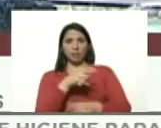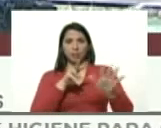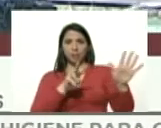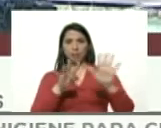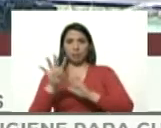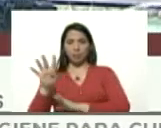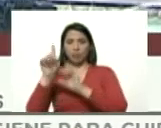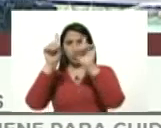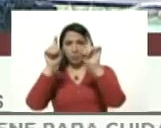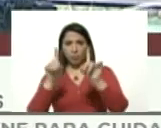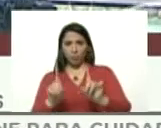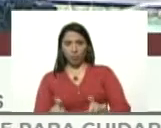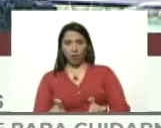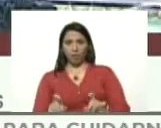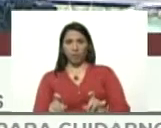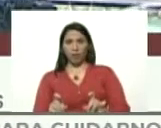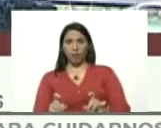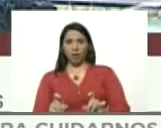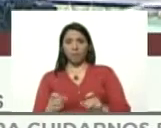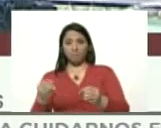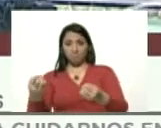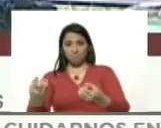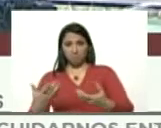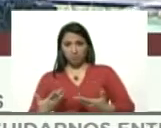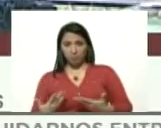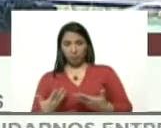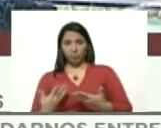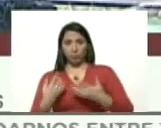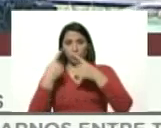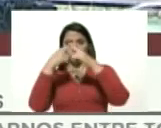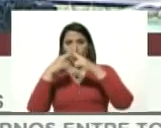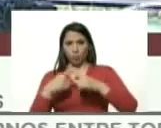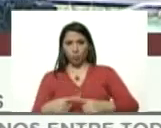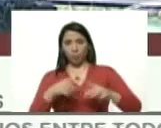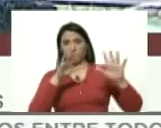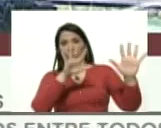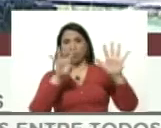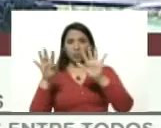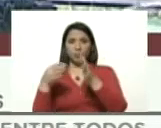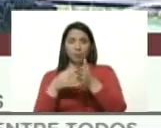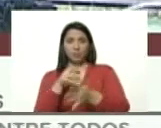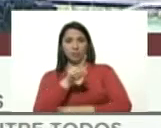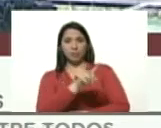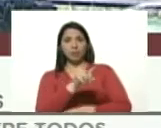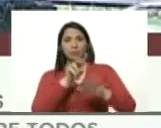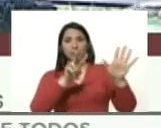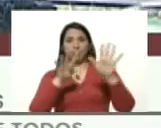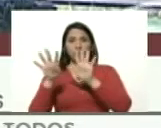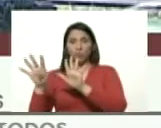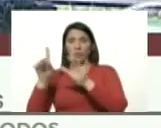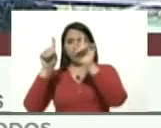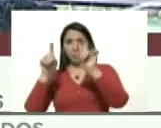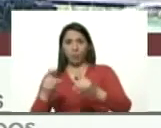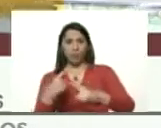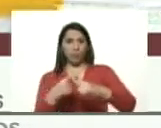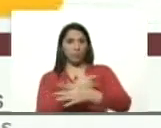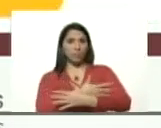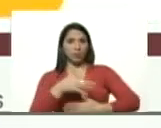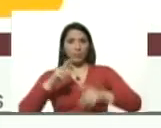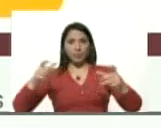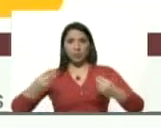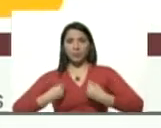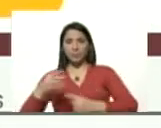575.374 pruebas, lo que nos da una cifra de 19.179 pruebas por millón